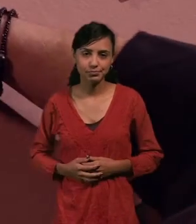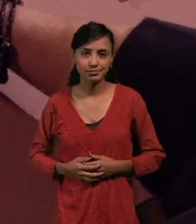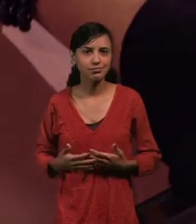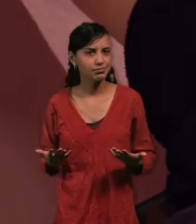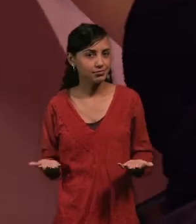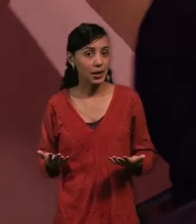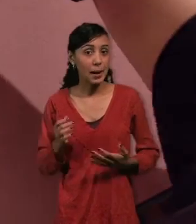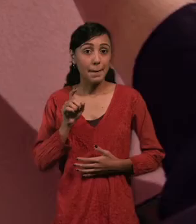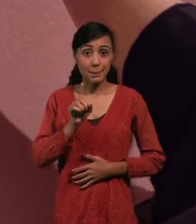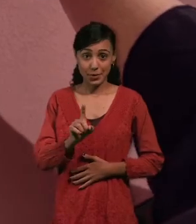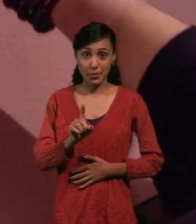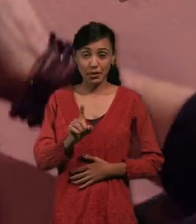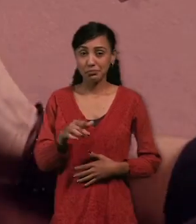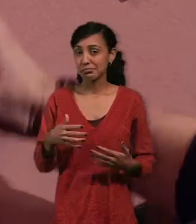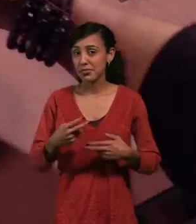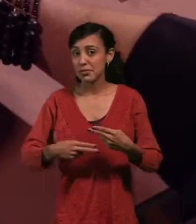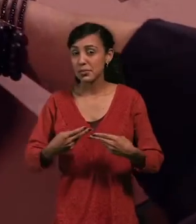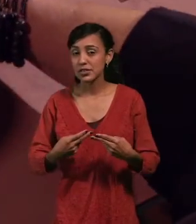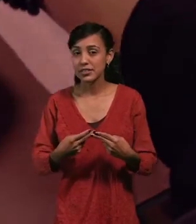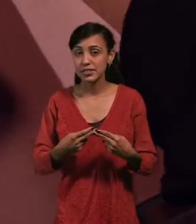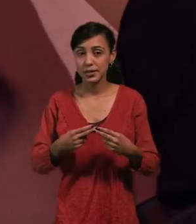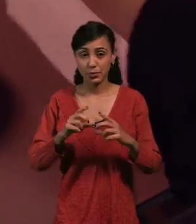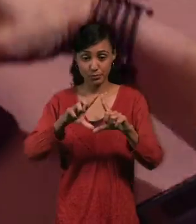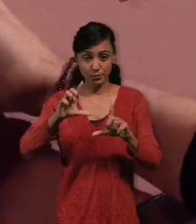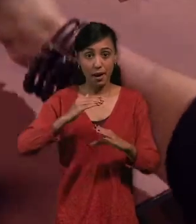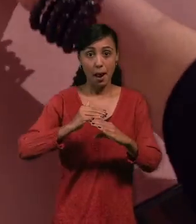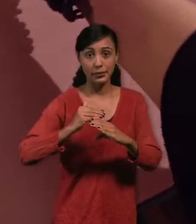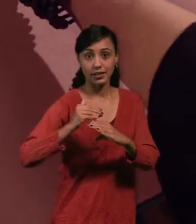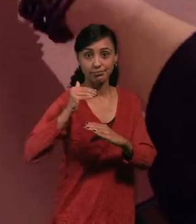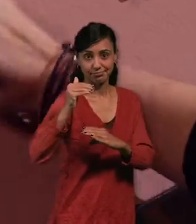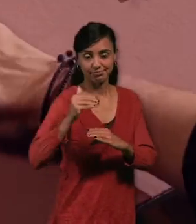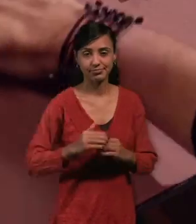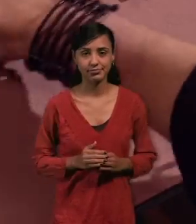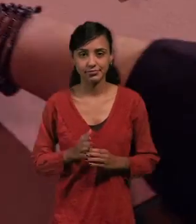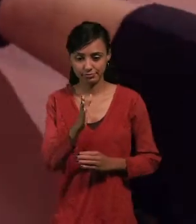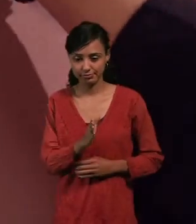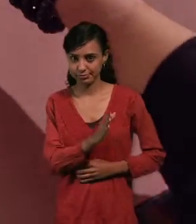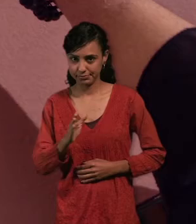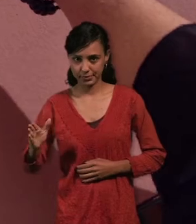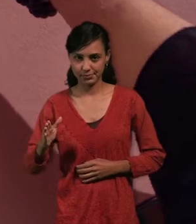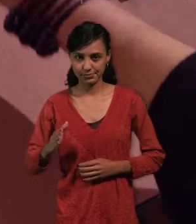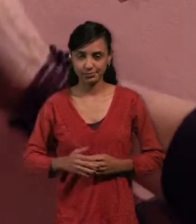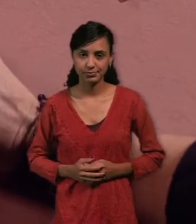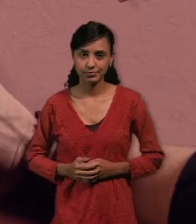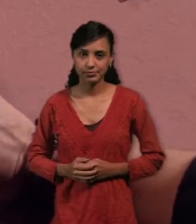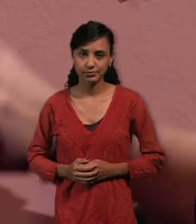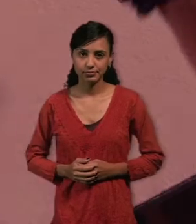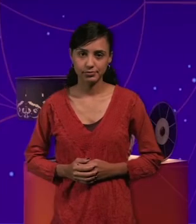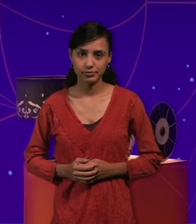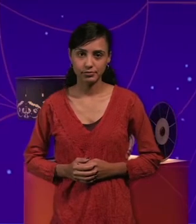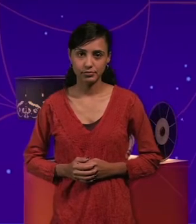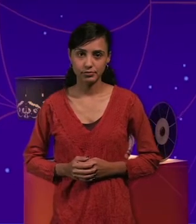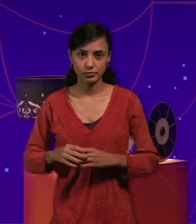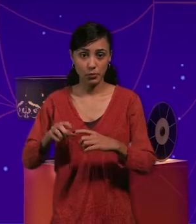primero es que tenemos que utilizar la mitad del espacio que tenemos nada más. Tenemos que hacer el dibujo de la mitad hacia acá y no